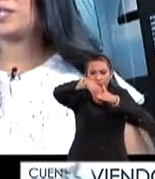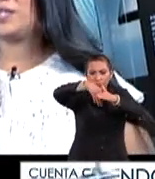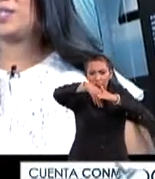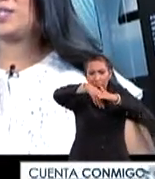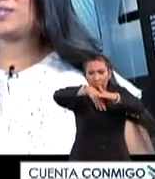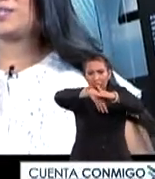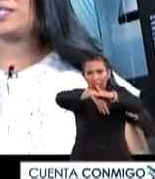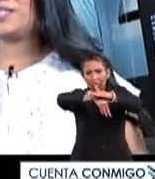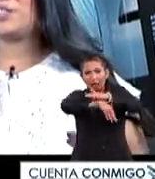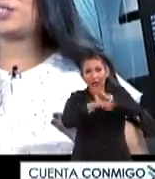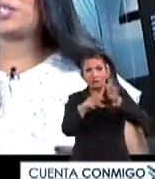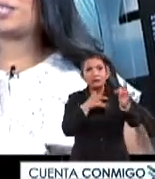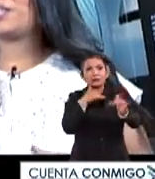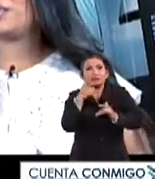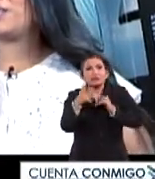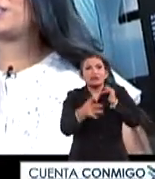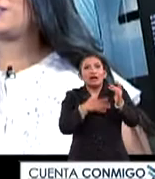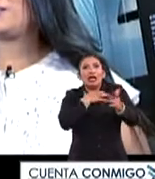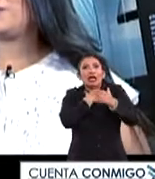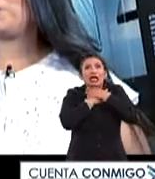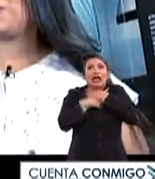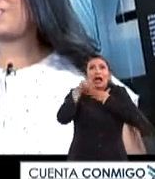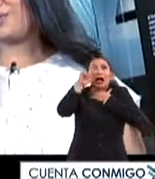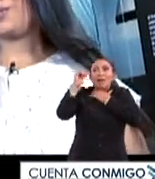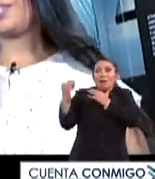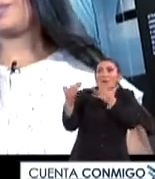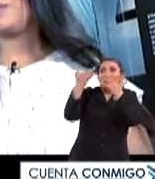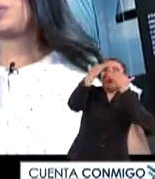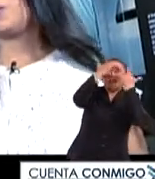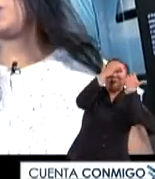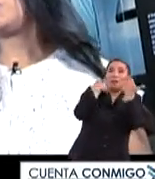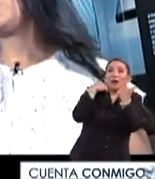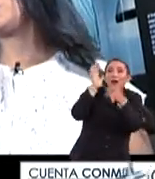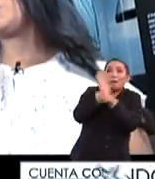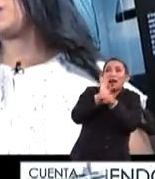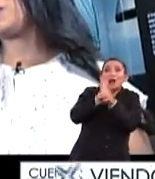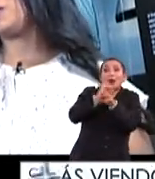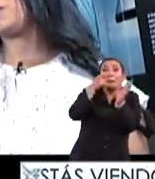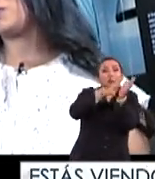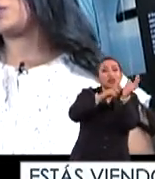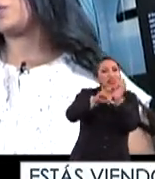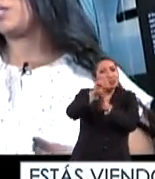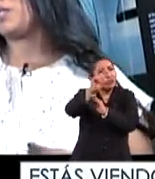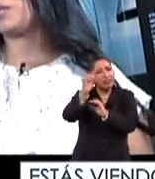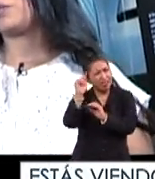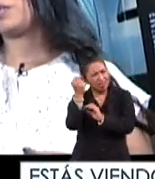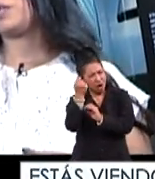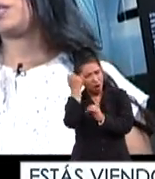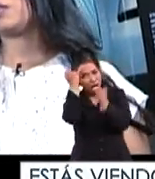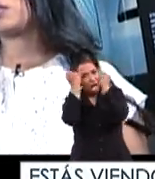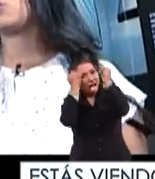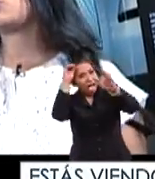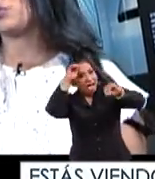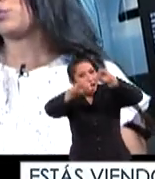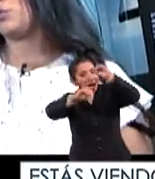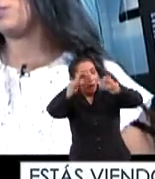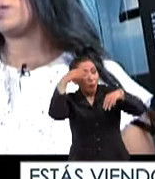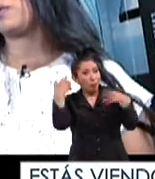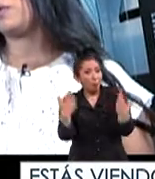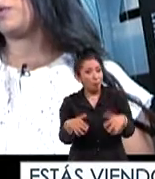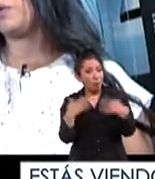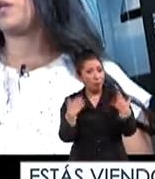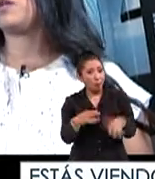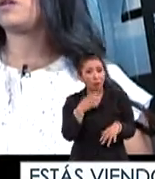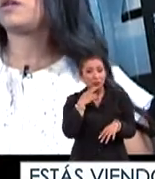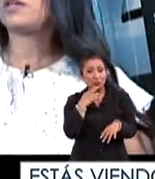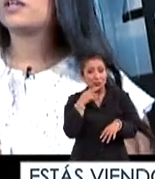esta sensación que te da, y pensando que era una película de los años 30, esta tecnología que usaba y recursos, ¿no?